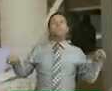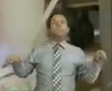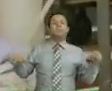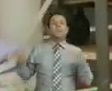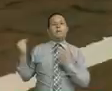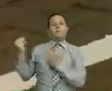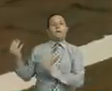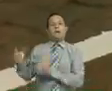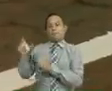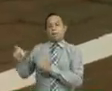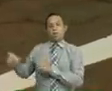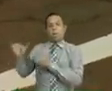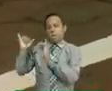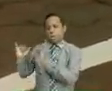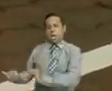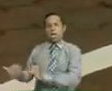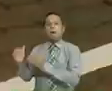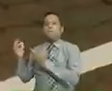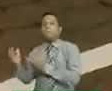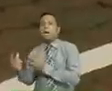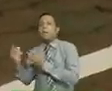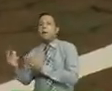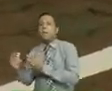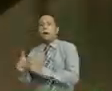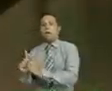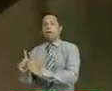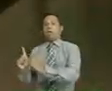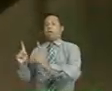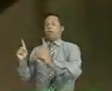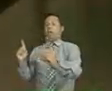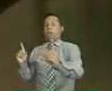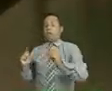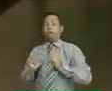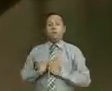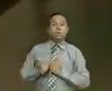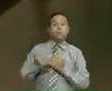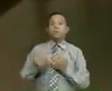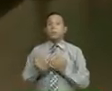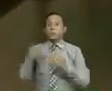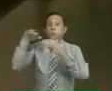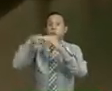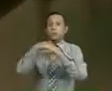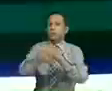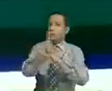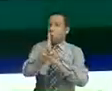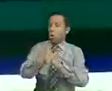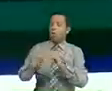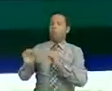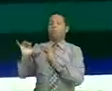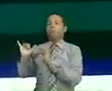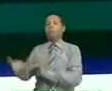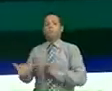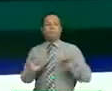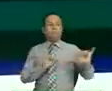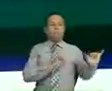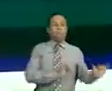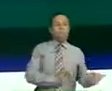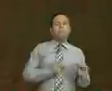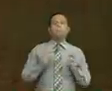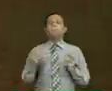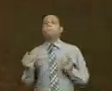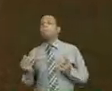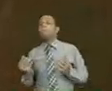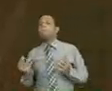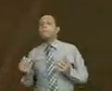se adecua la señalética para el distanciamiento social. Asimismo, se han colocado paneles de información sobre los vuelos que llegan o salen de